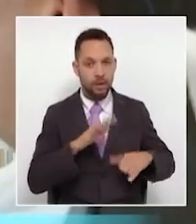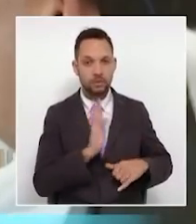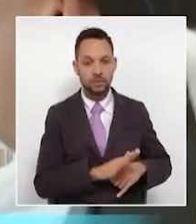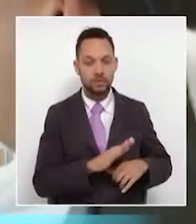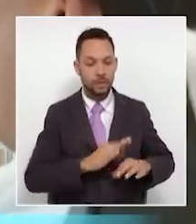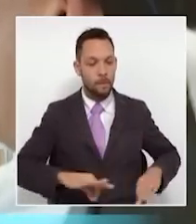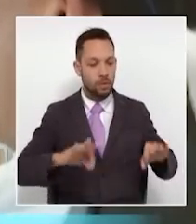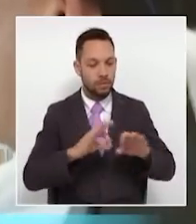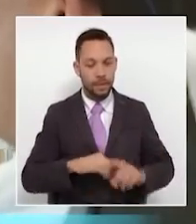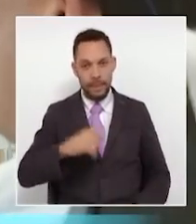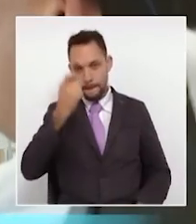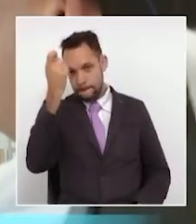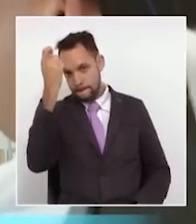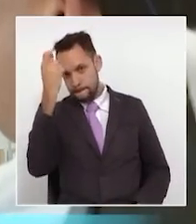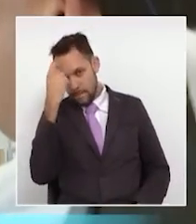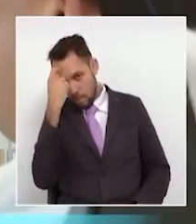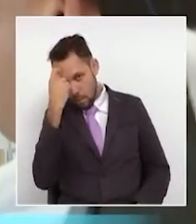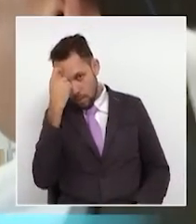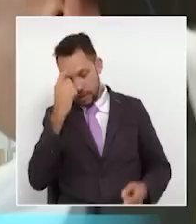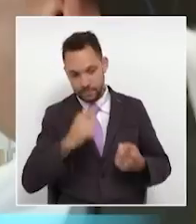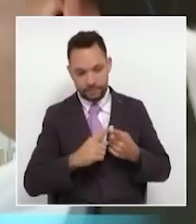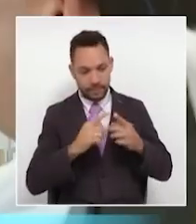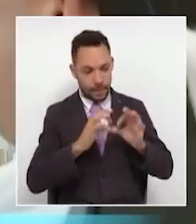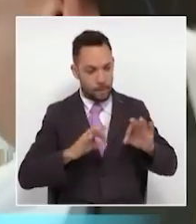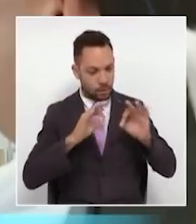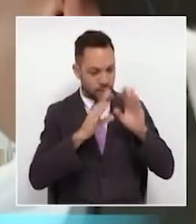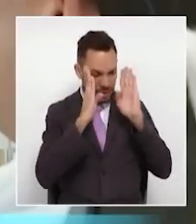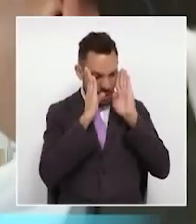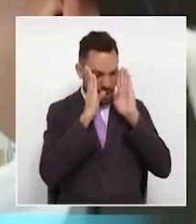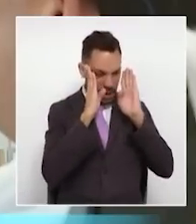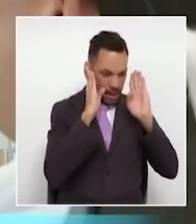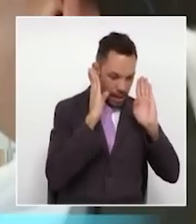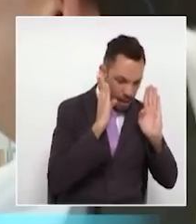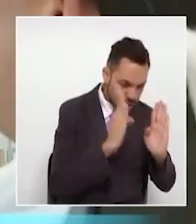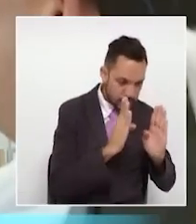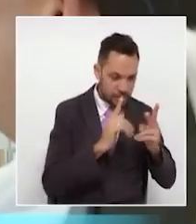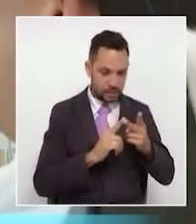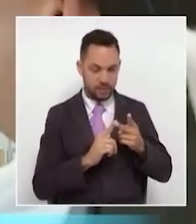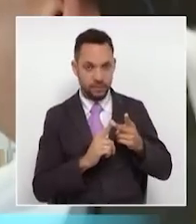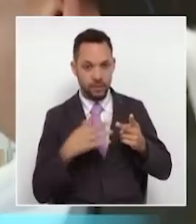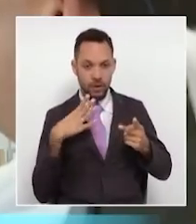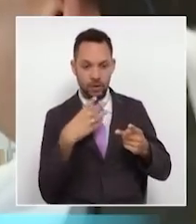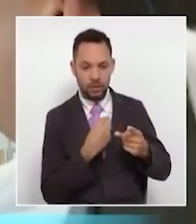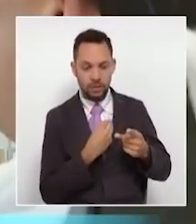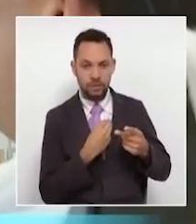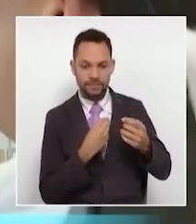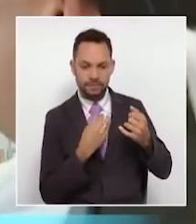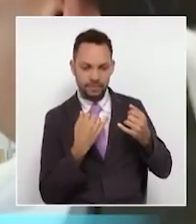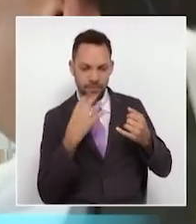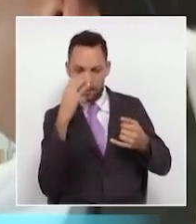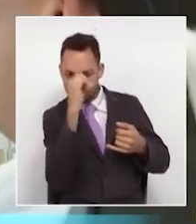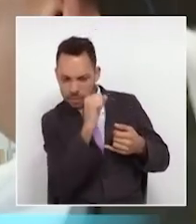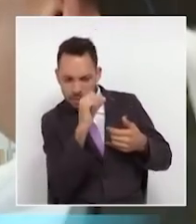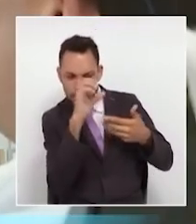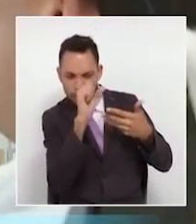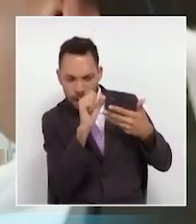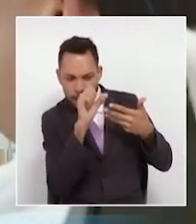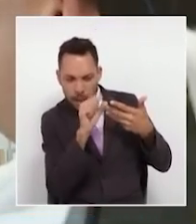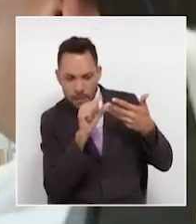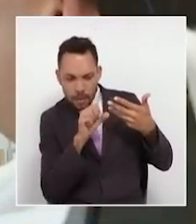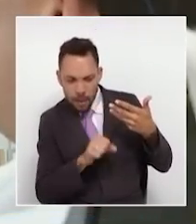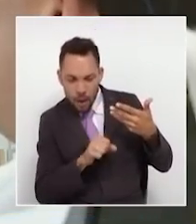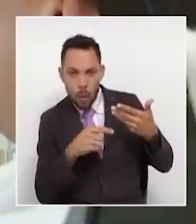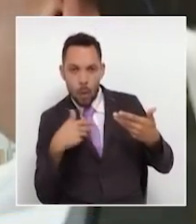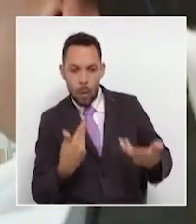concentración entonces aquí se le pide al paciente que identifiquen si las figuras son del mismo color